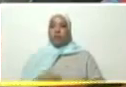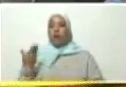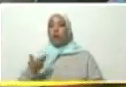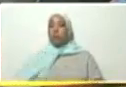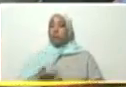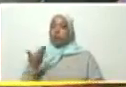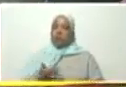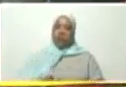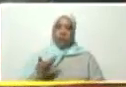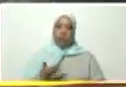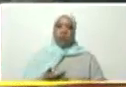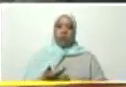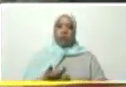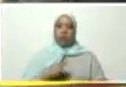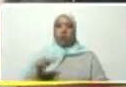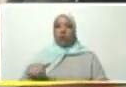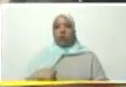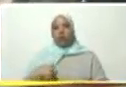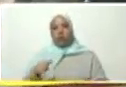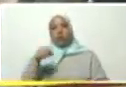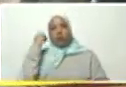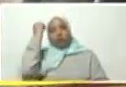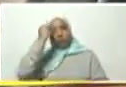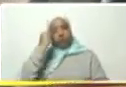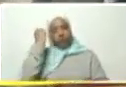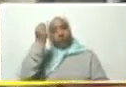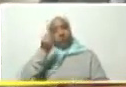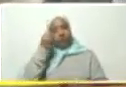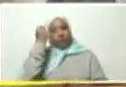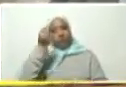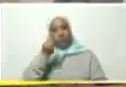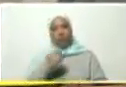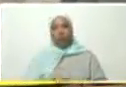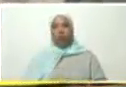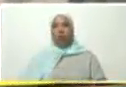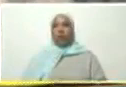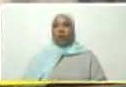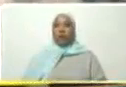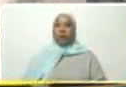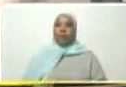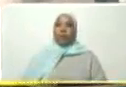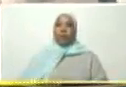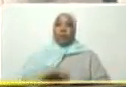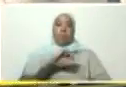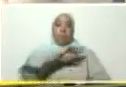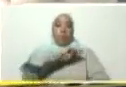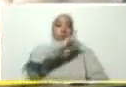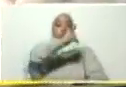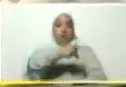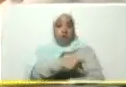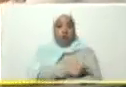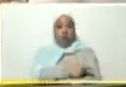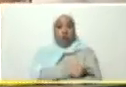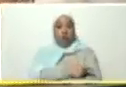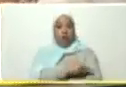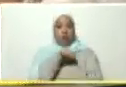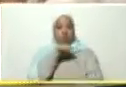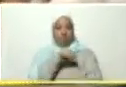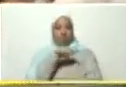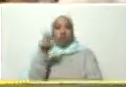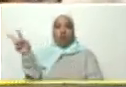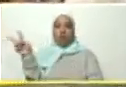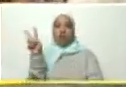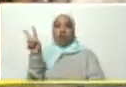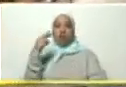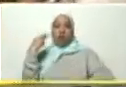importante que nosotros tengamos esta reflexión la gran fuerza de Venezuela y de la Revolución